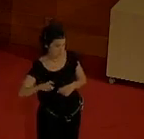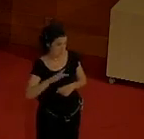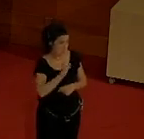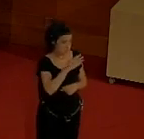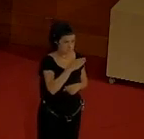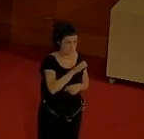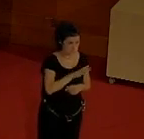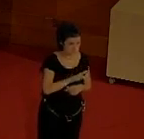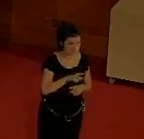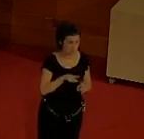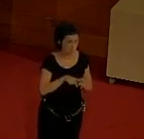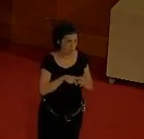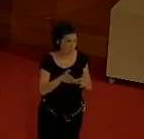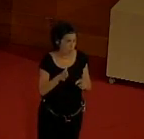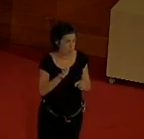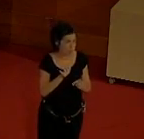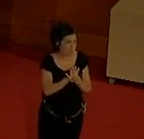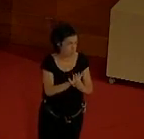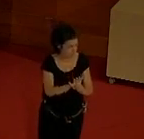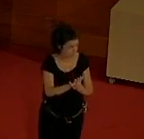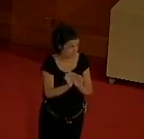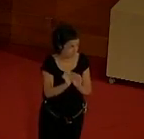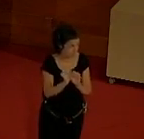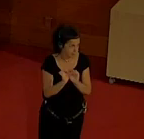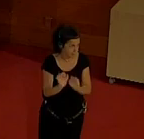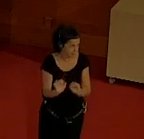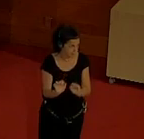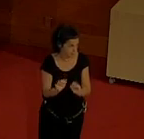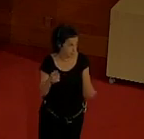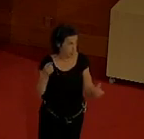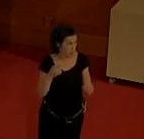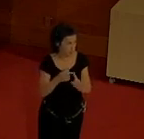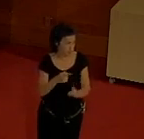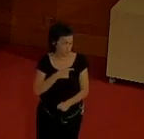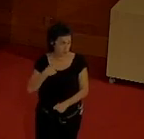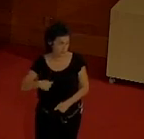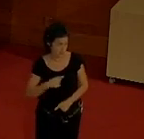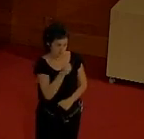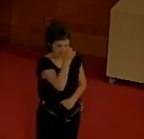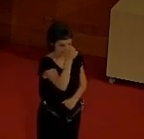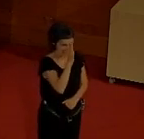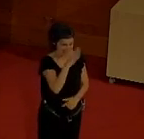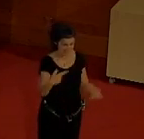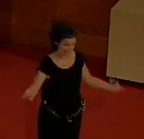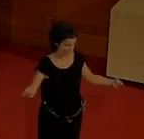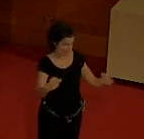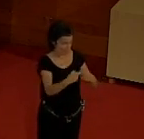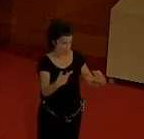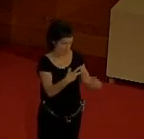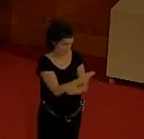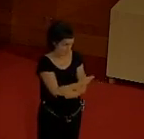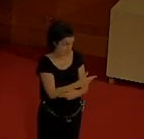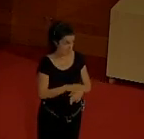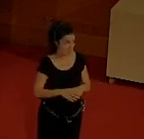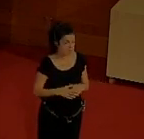tapones amortiguadores para que china e India no choquen directamente y en todo eso es